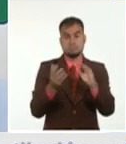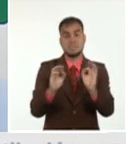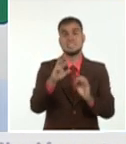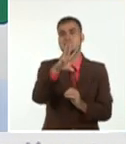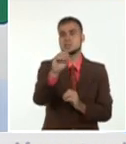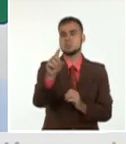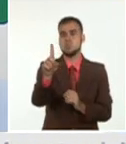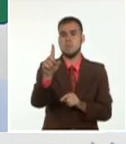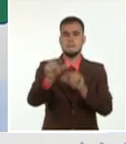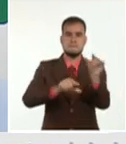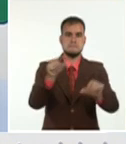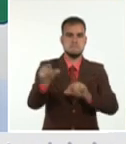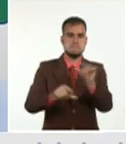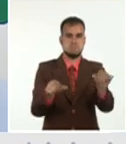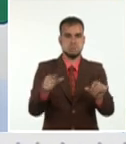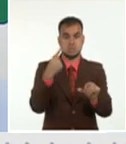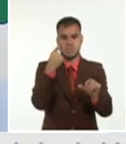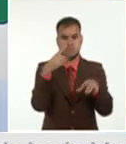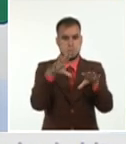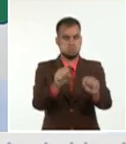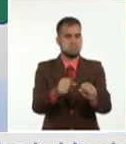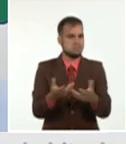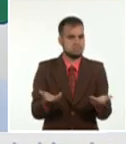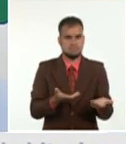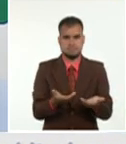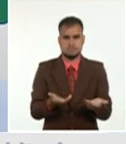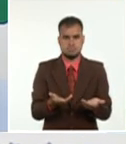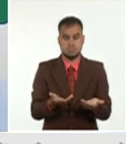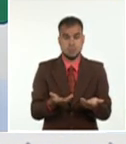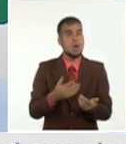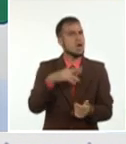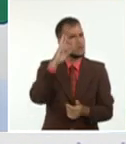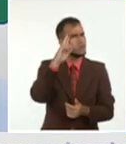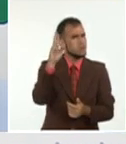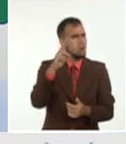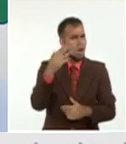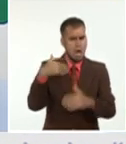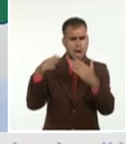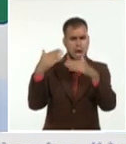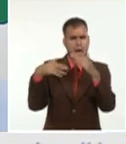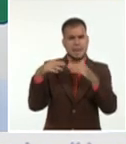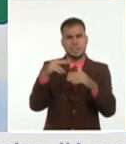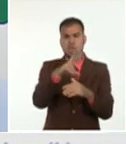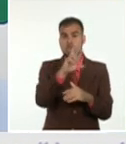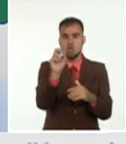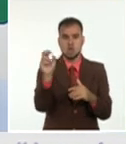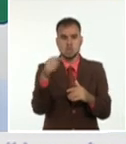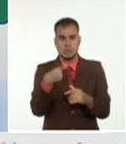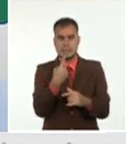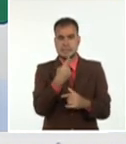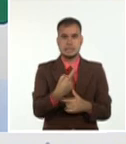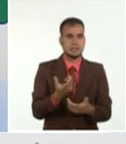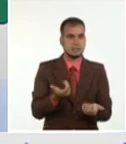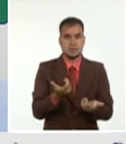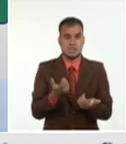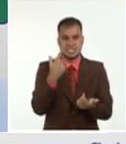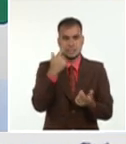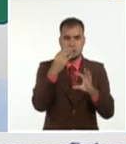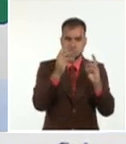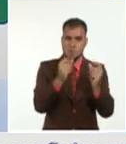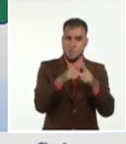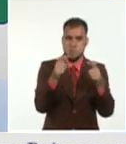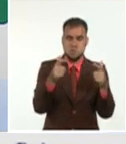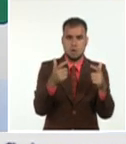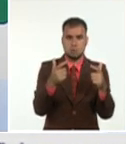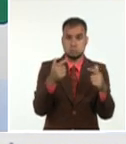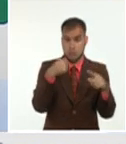ya llegamos a la cifra de 300. Acuérdense que cuando estábamos llegando a 200 decíamos, no, ya es una cifra elevada.